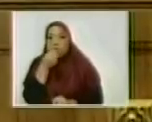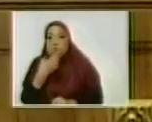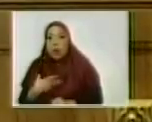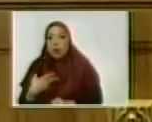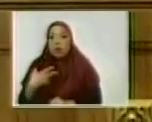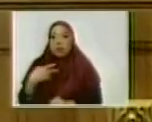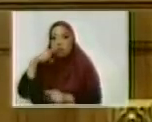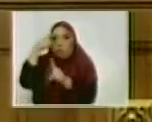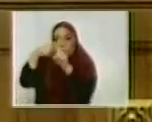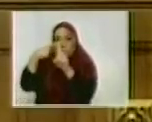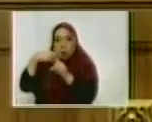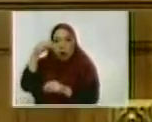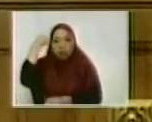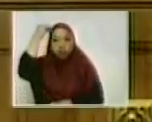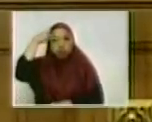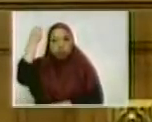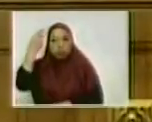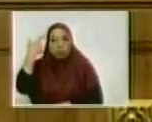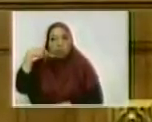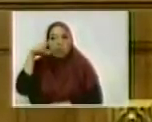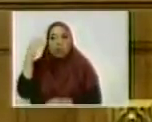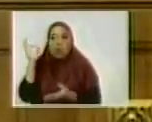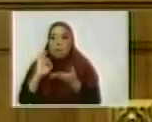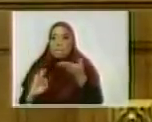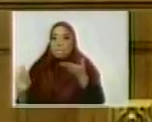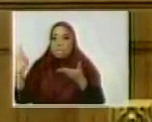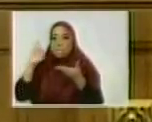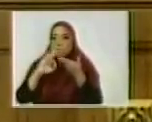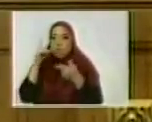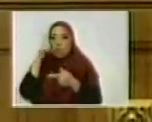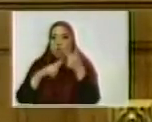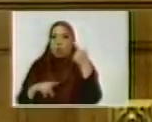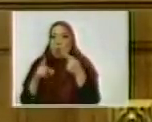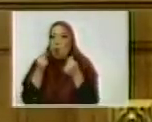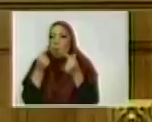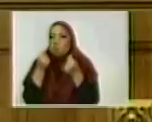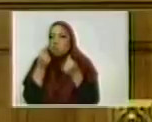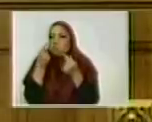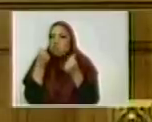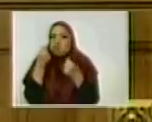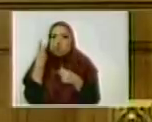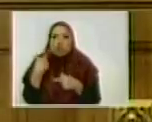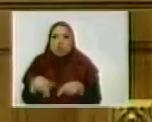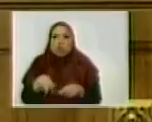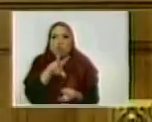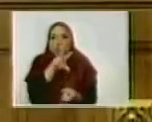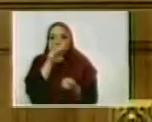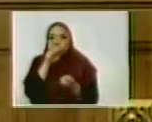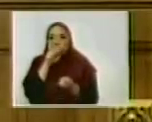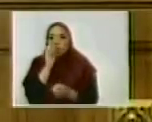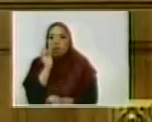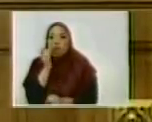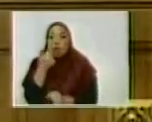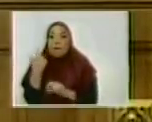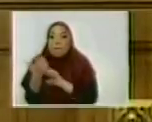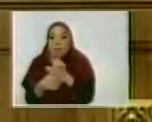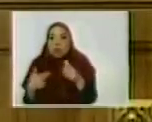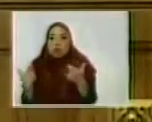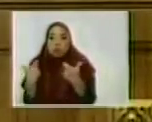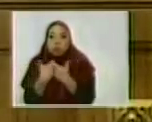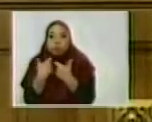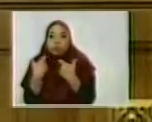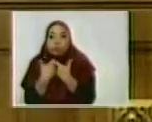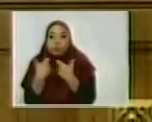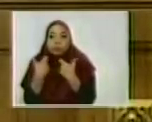optimistas establecían que medio Petro era demasiado, pero la derecha también juega, el enemigo también